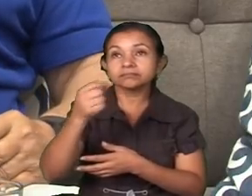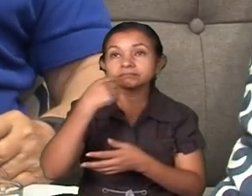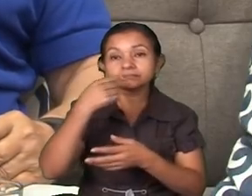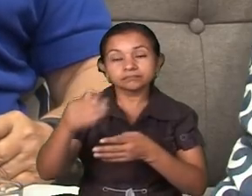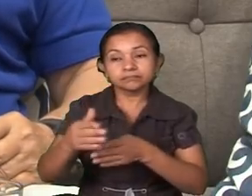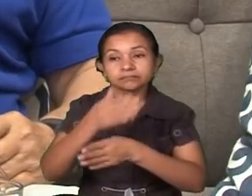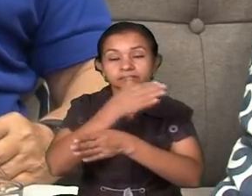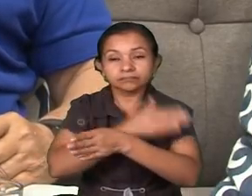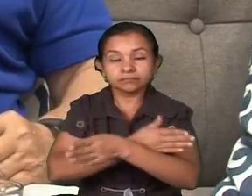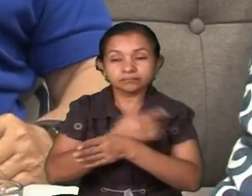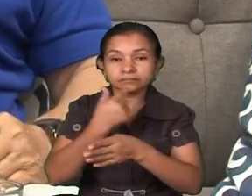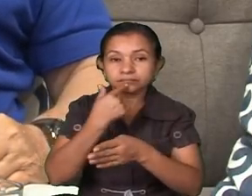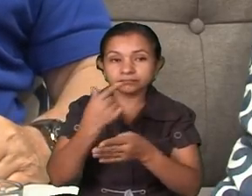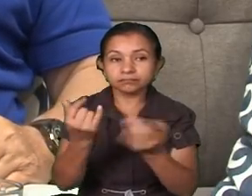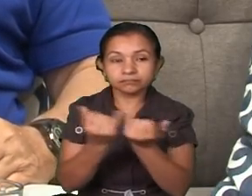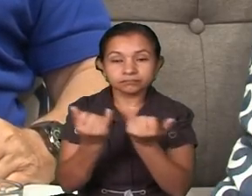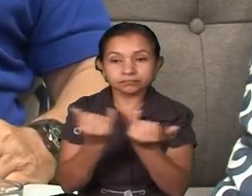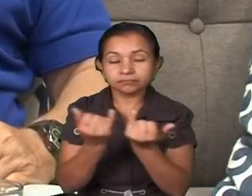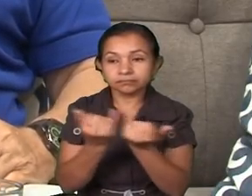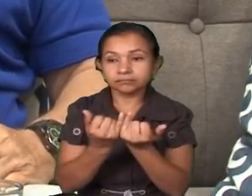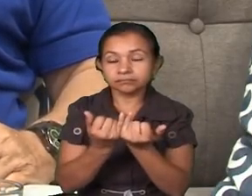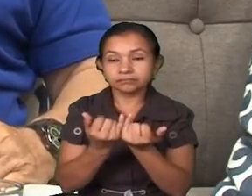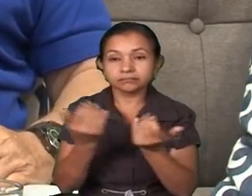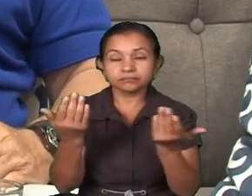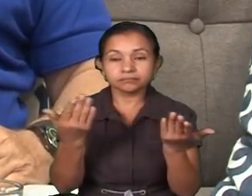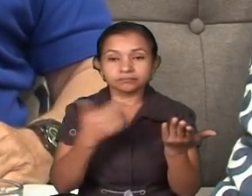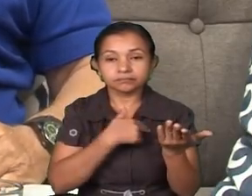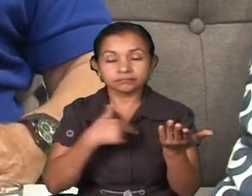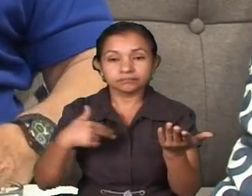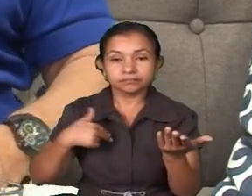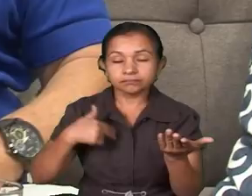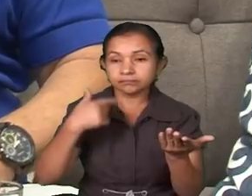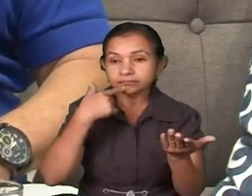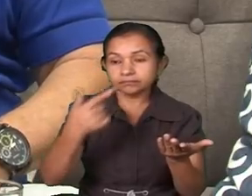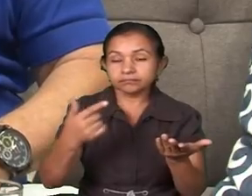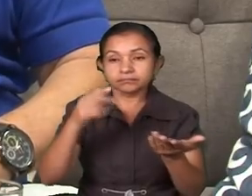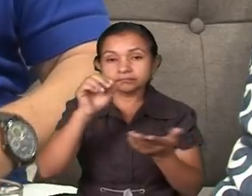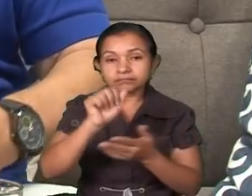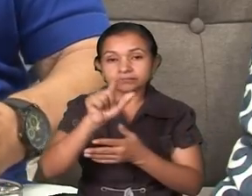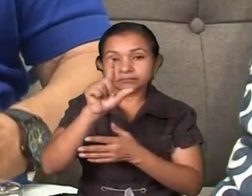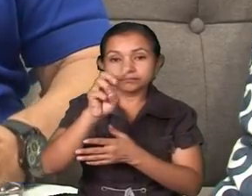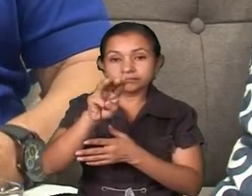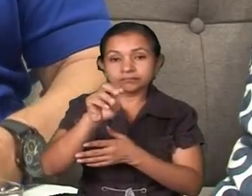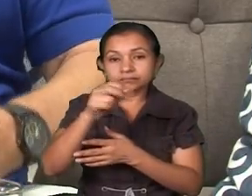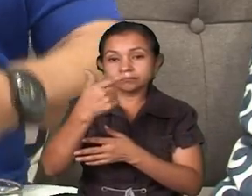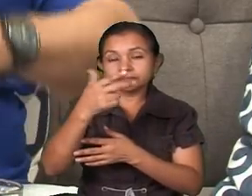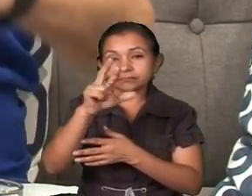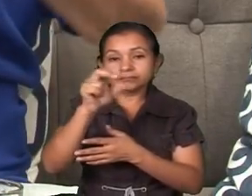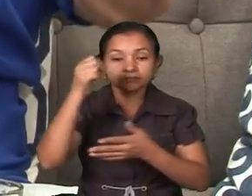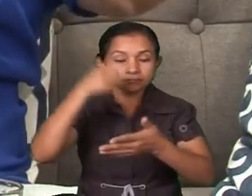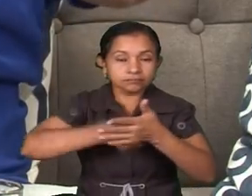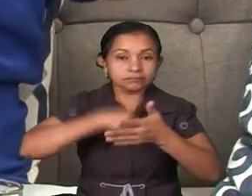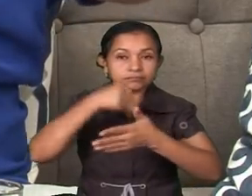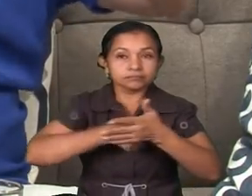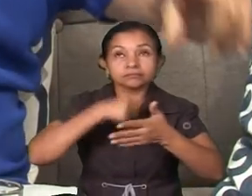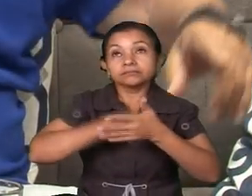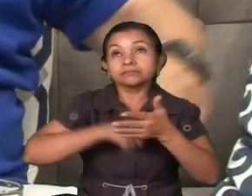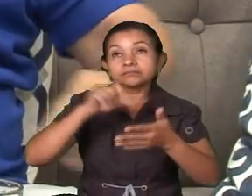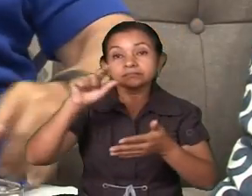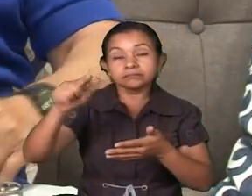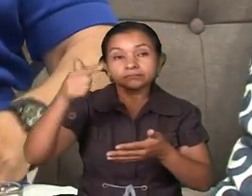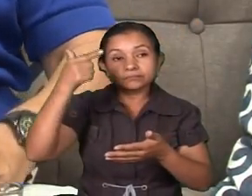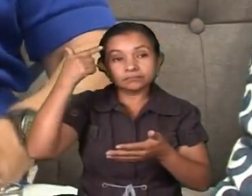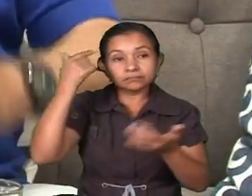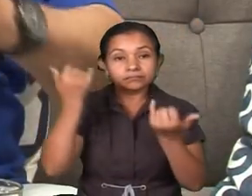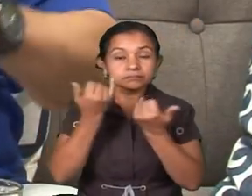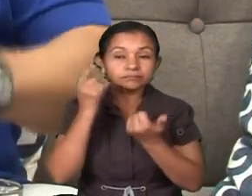que aquí la solución era constitucional, y el mismo Almagro defendía este gobierno y decía que todos esos golpistas eran un atado